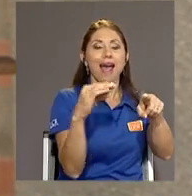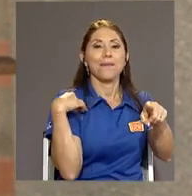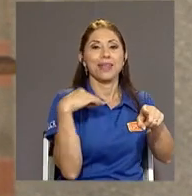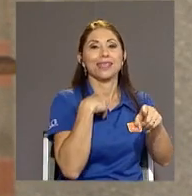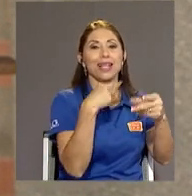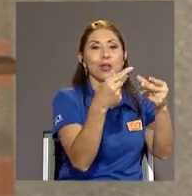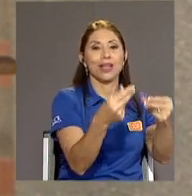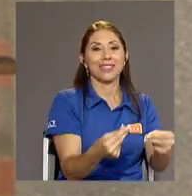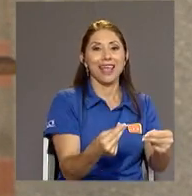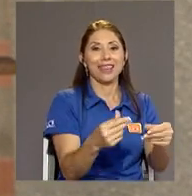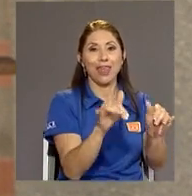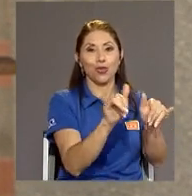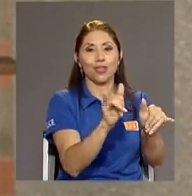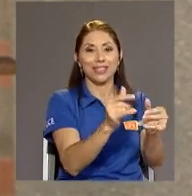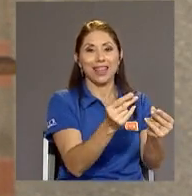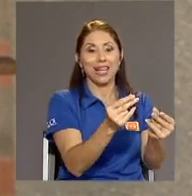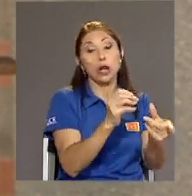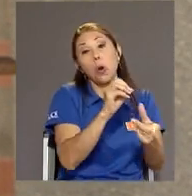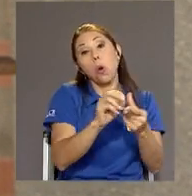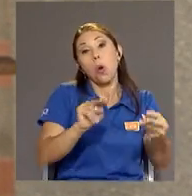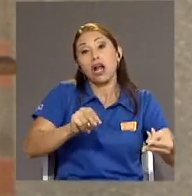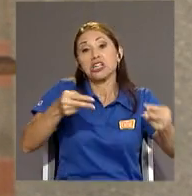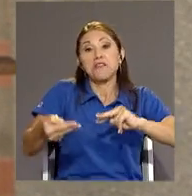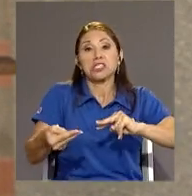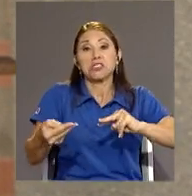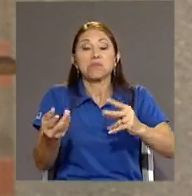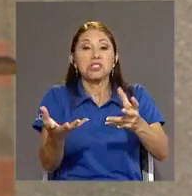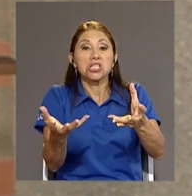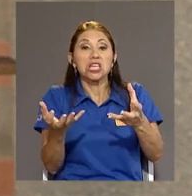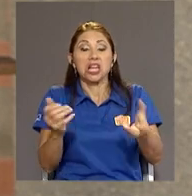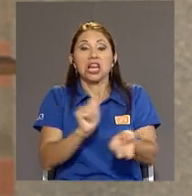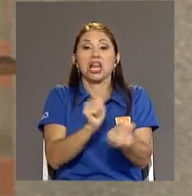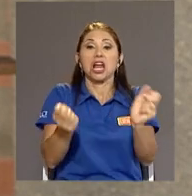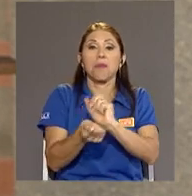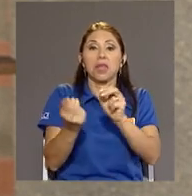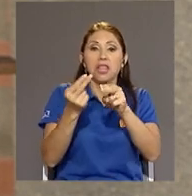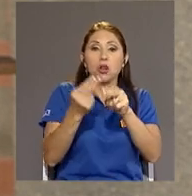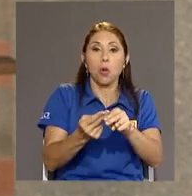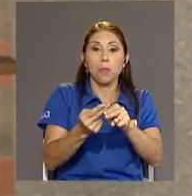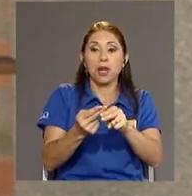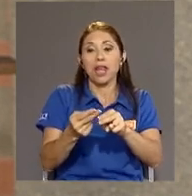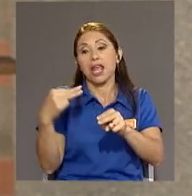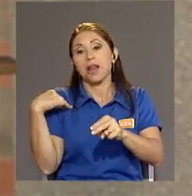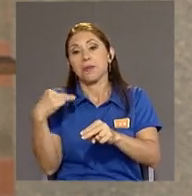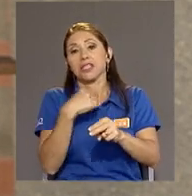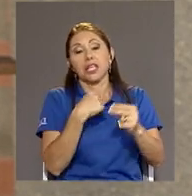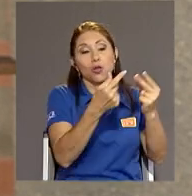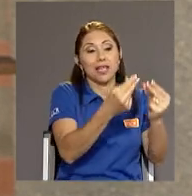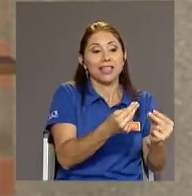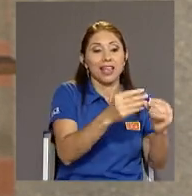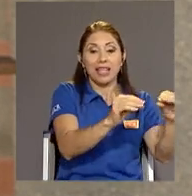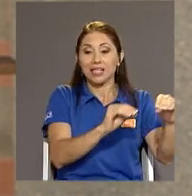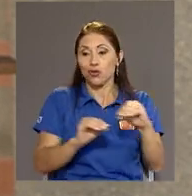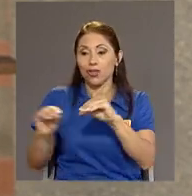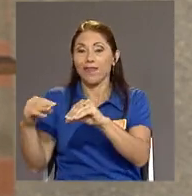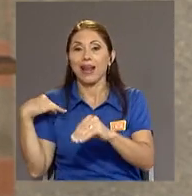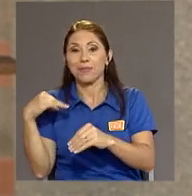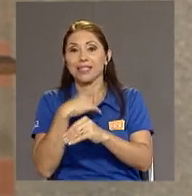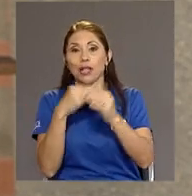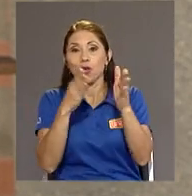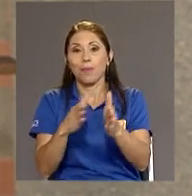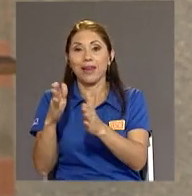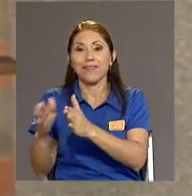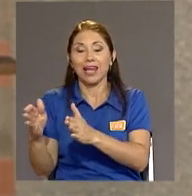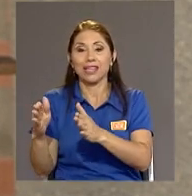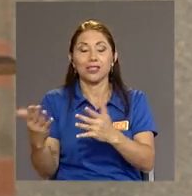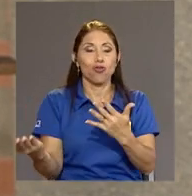o al revés, si quieren, le cambian de nombre y se llevan el Ministerio de Hacienda al Ministerio de Planificación. Pero me parece que ese